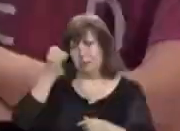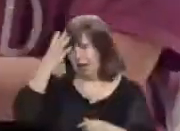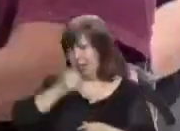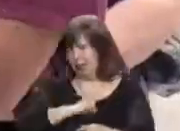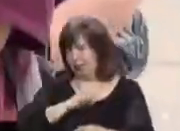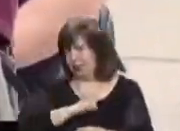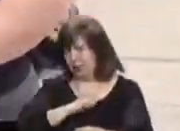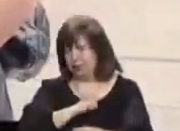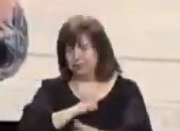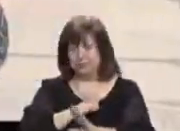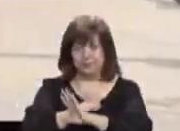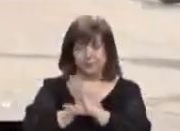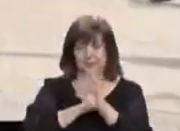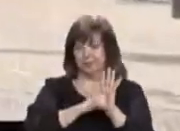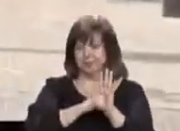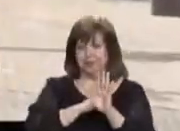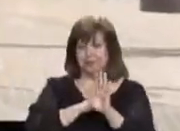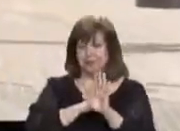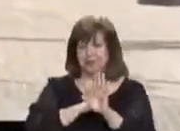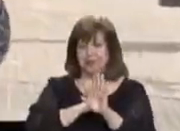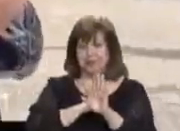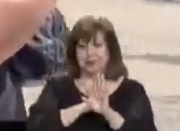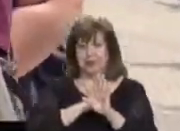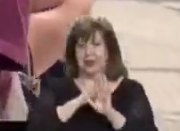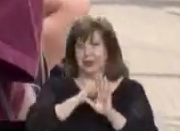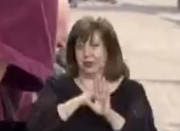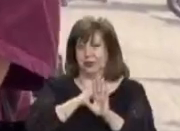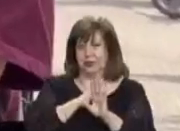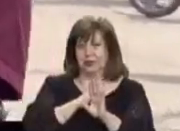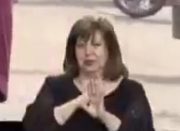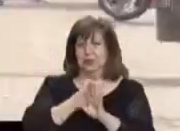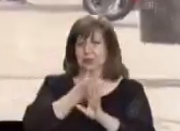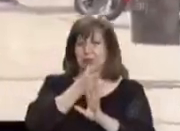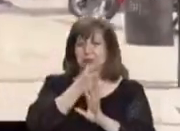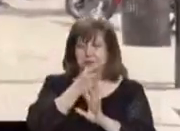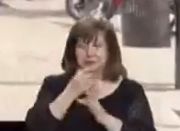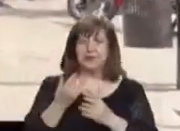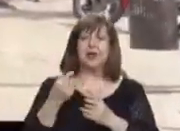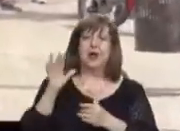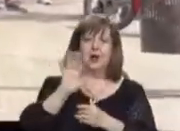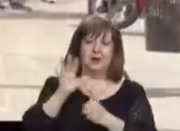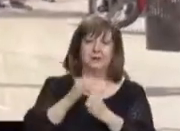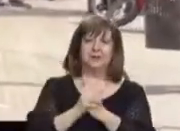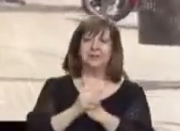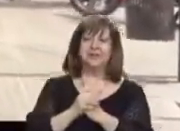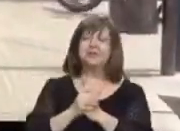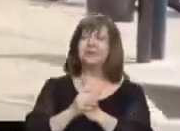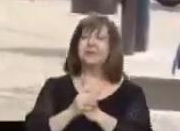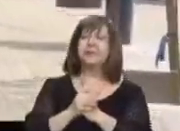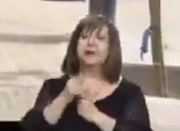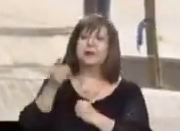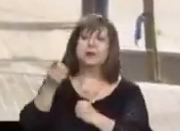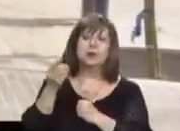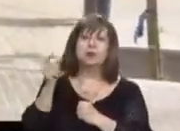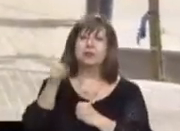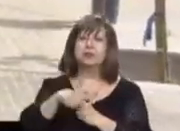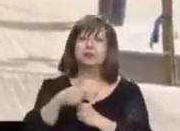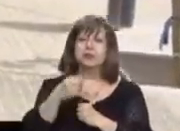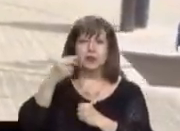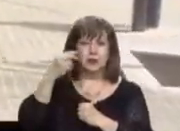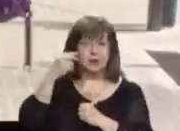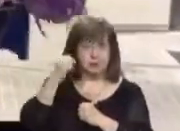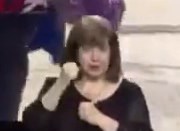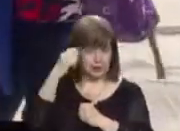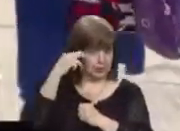Bien, vamos, se van corriendo, no sé por qué se abren, me tienen miedo. ¿Cómo le va? ¿Todo bien? ¿Y a vos? ¿Viene a gestionar este bono de 94